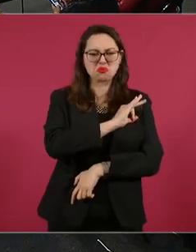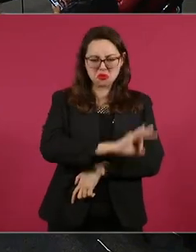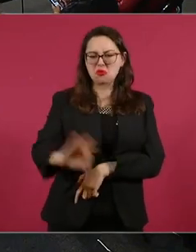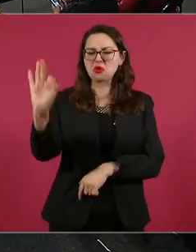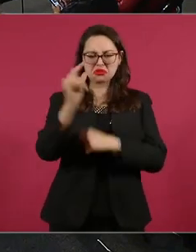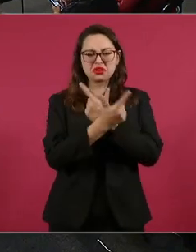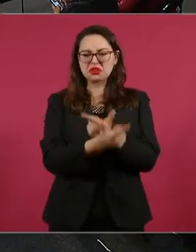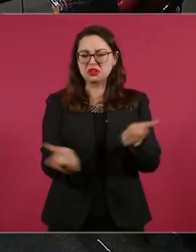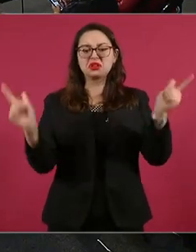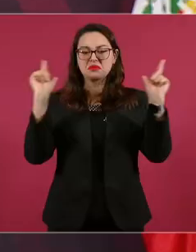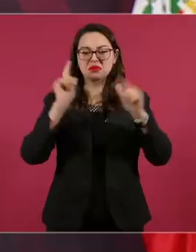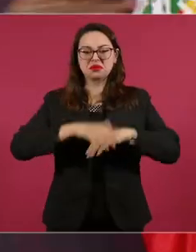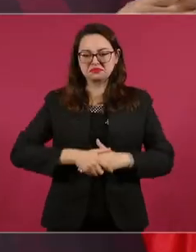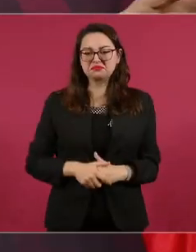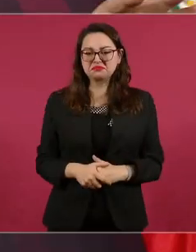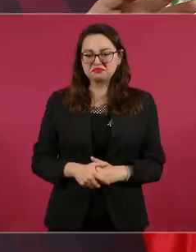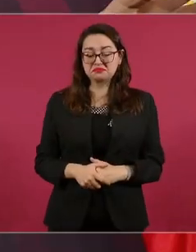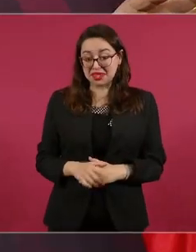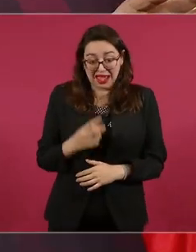O sea,